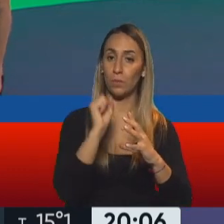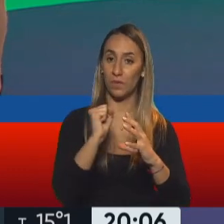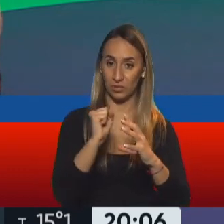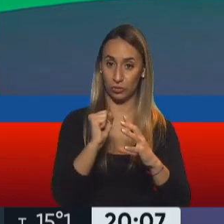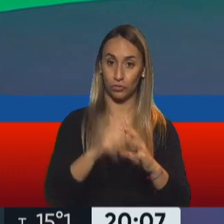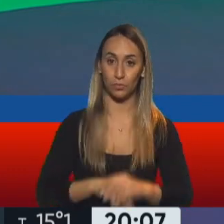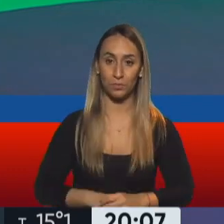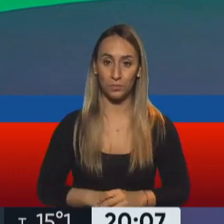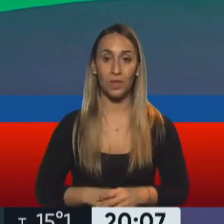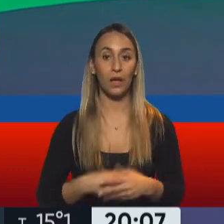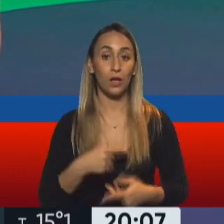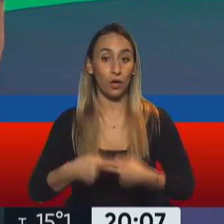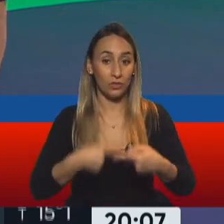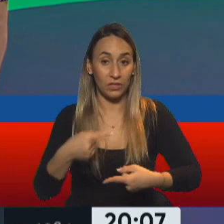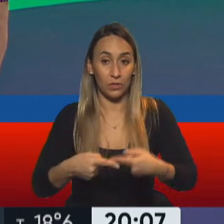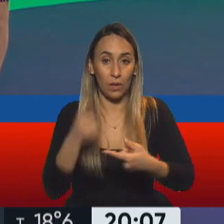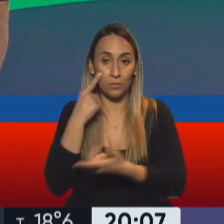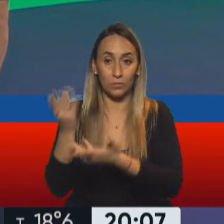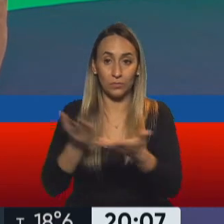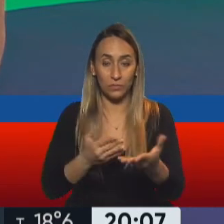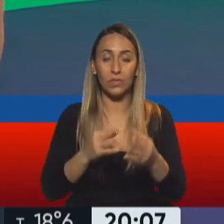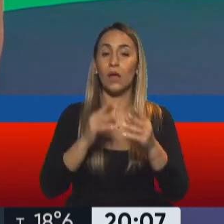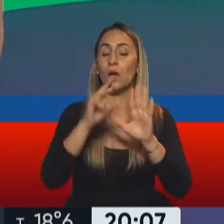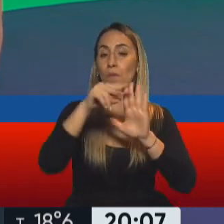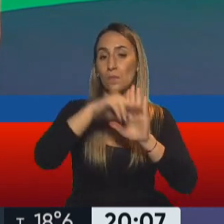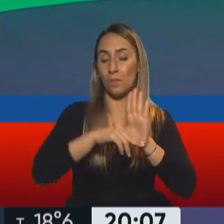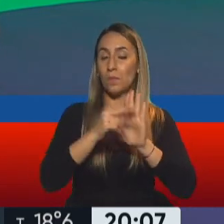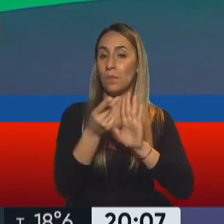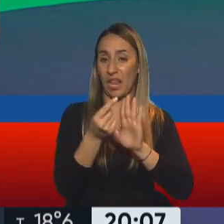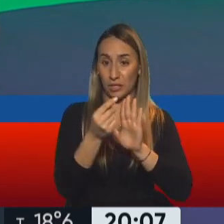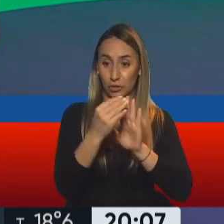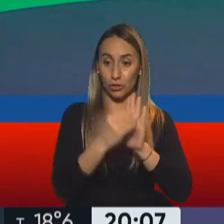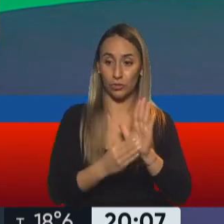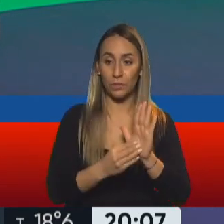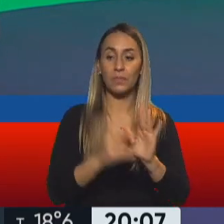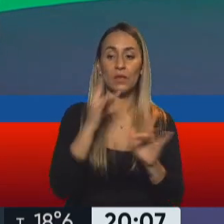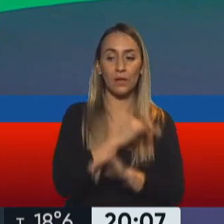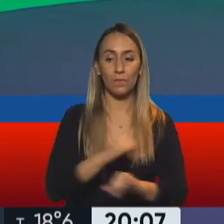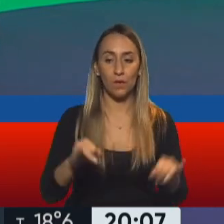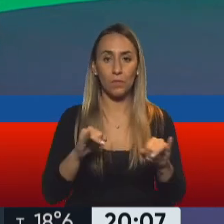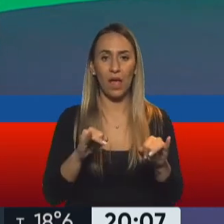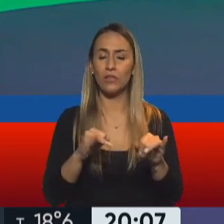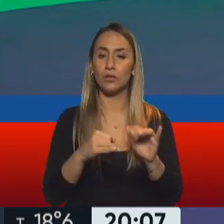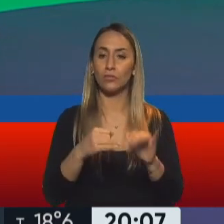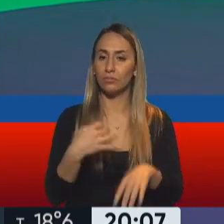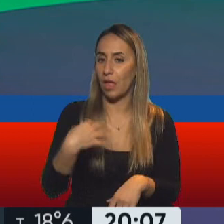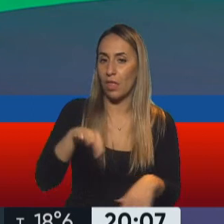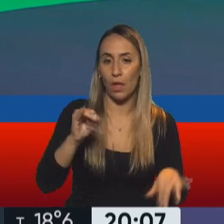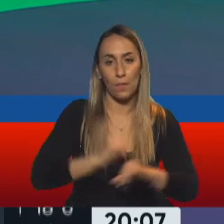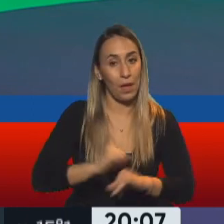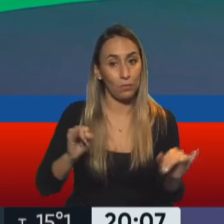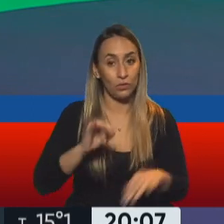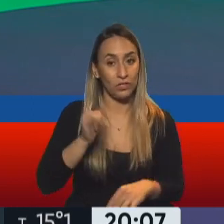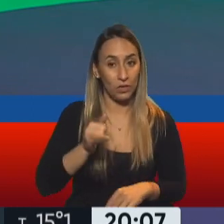pesos. Continuamos repasando a través de placas, acuerdo de precios. A ver, esto es una información puntual que tenemos que dar. Este